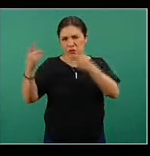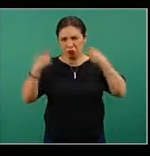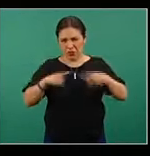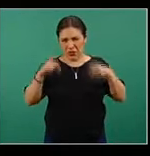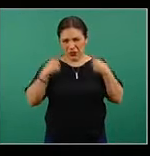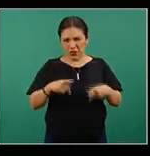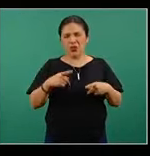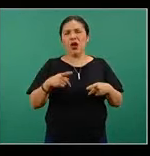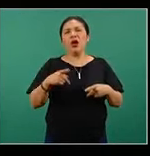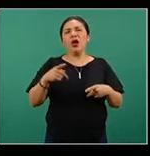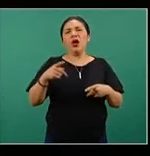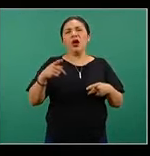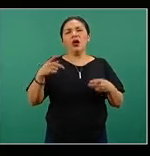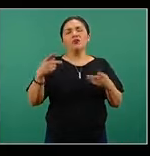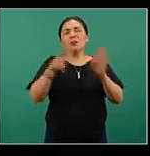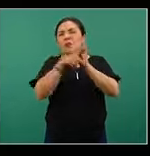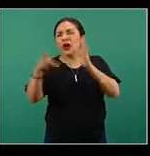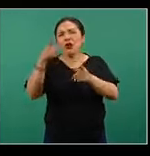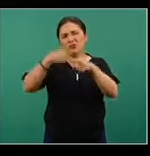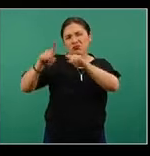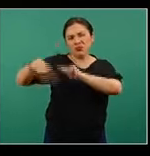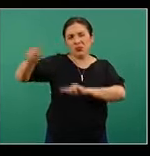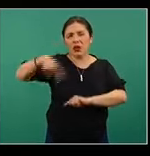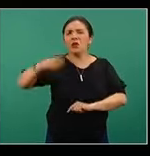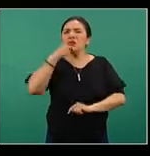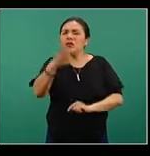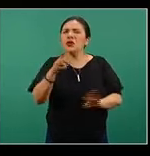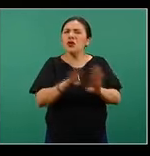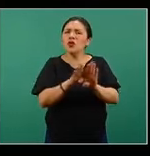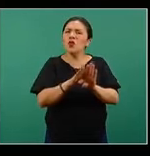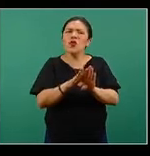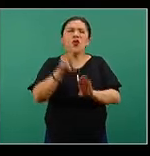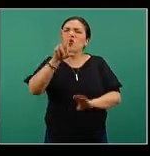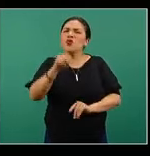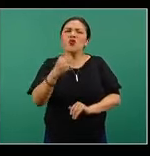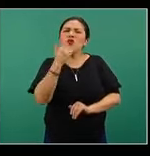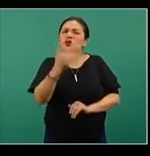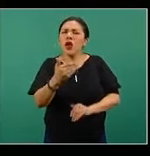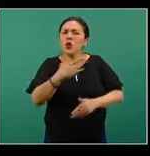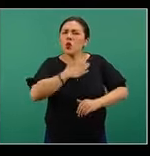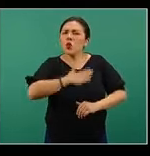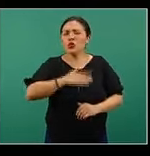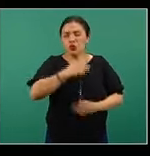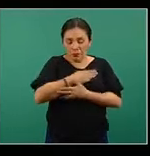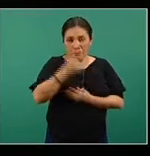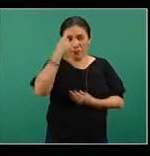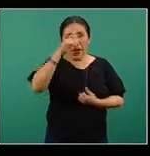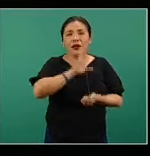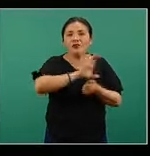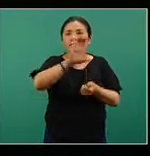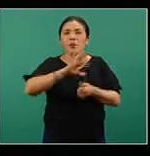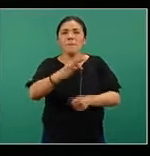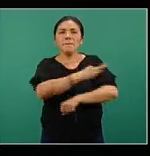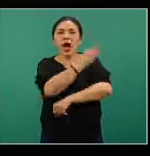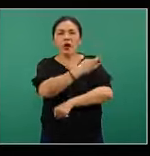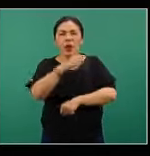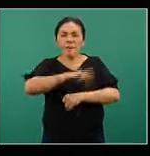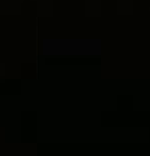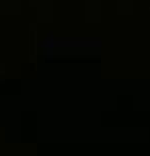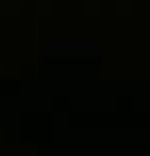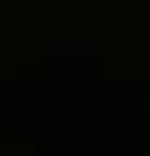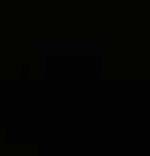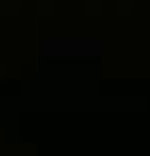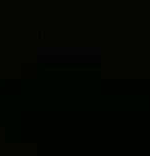en muchos medios de todo el país he señalado como cierta inequidades respecto al reparto de las vacunas en el país en abc que a